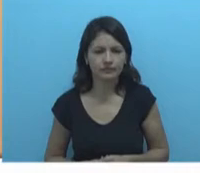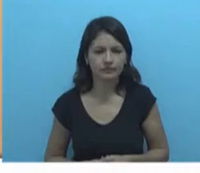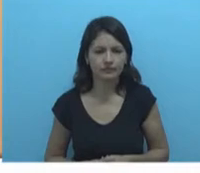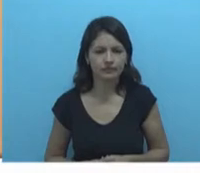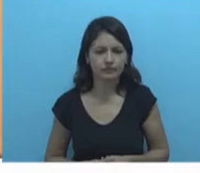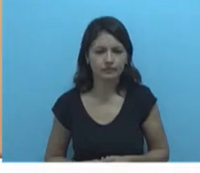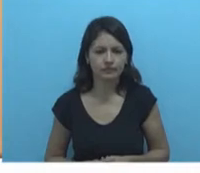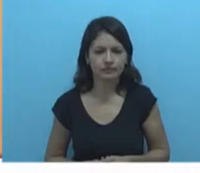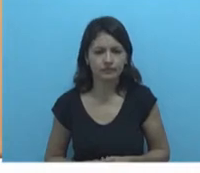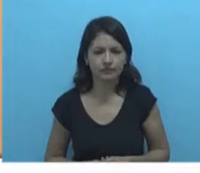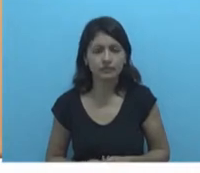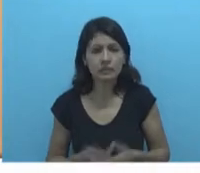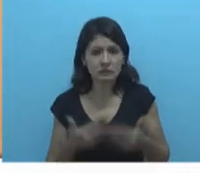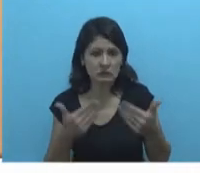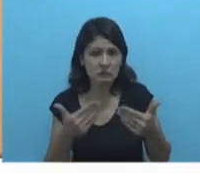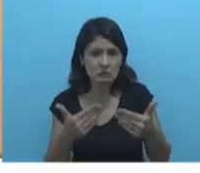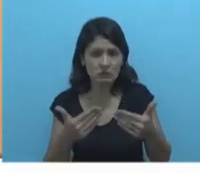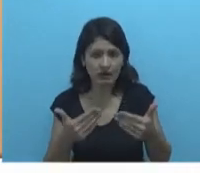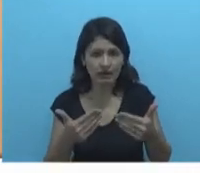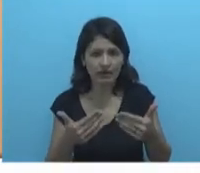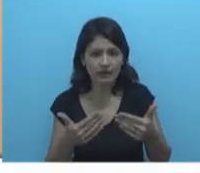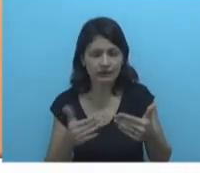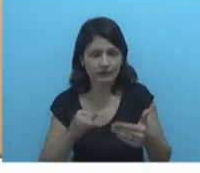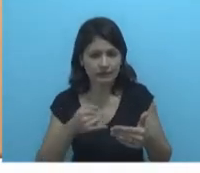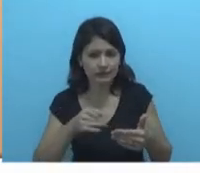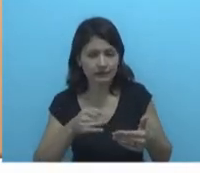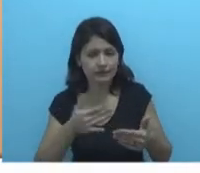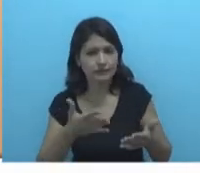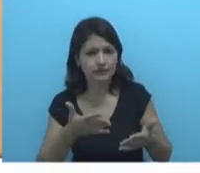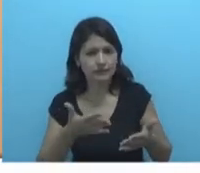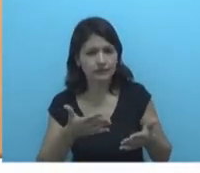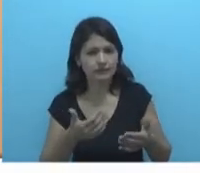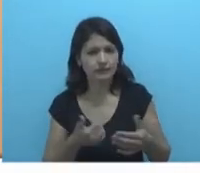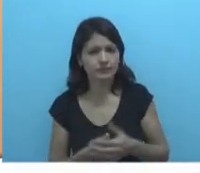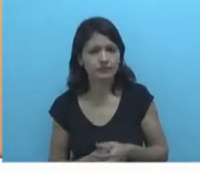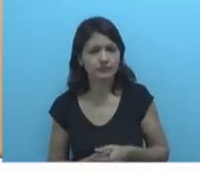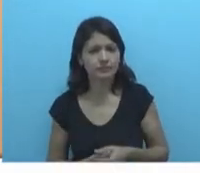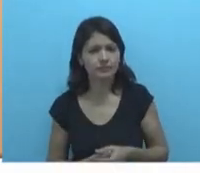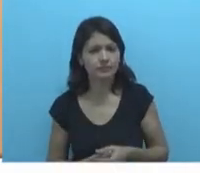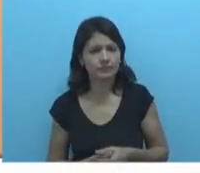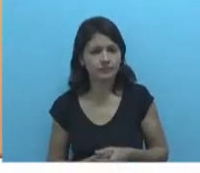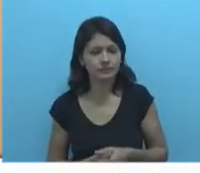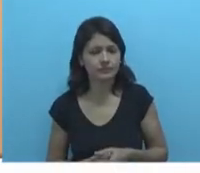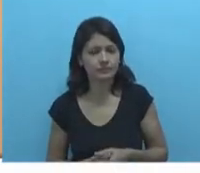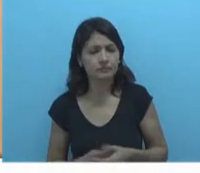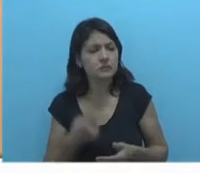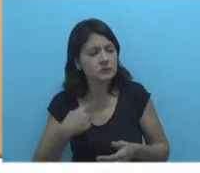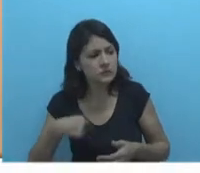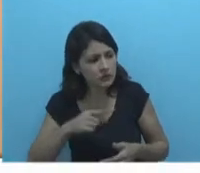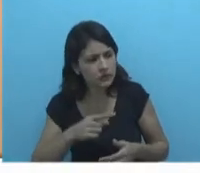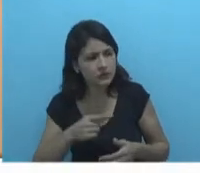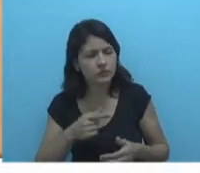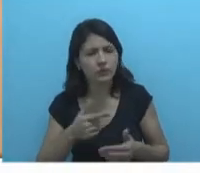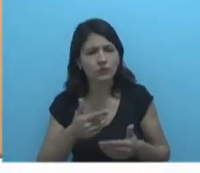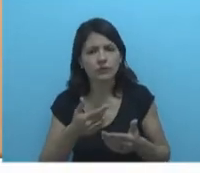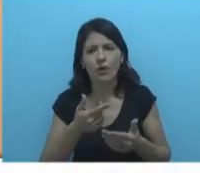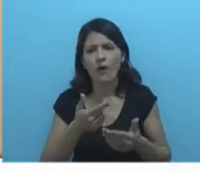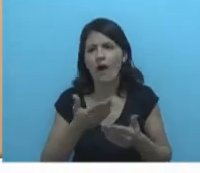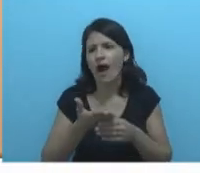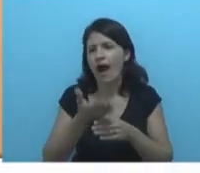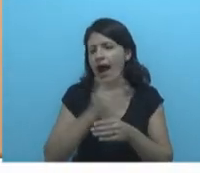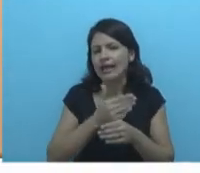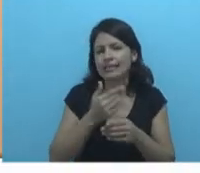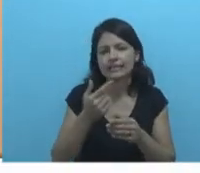las retenciones cuando los precios internacionales son altos, intentamos utilizar la ley de abastecimiento,